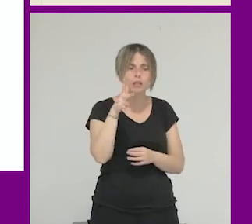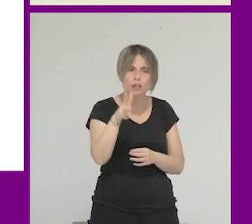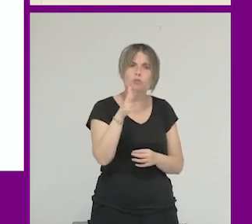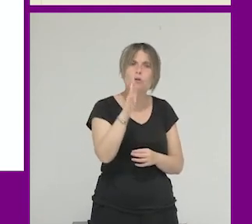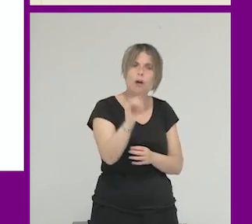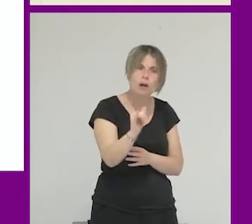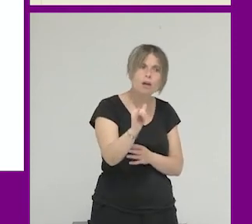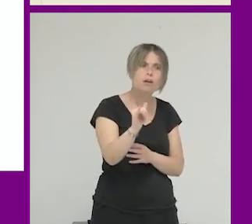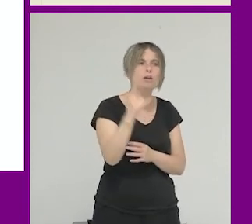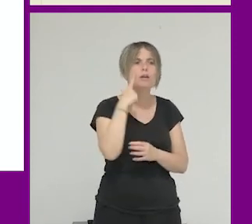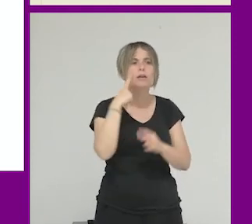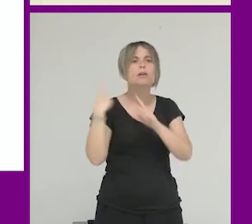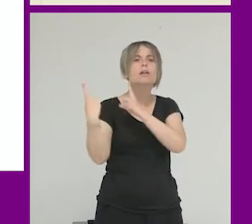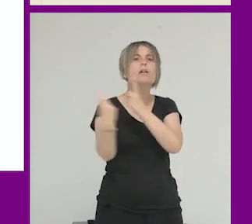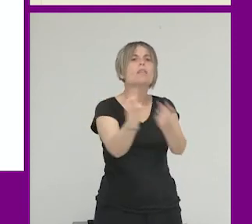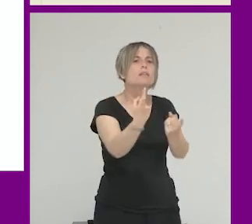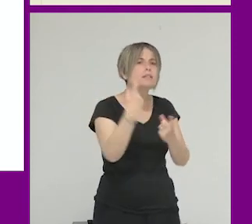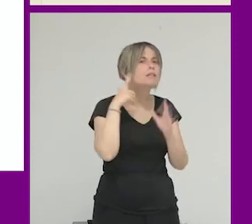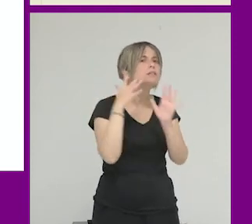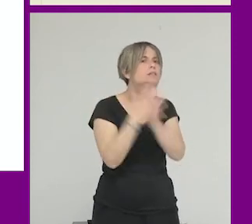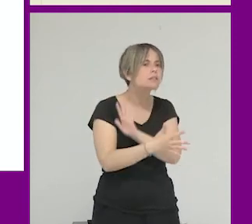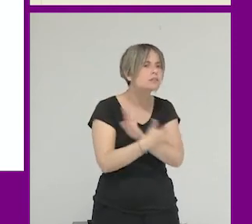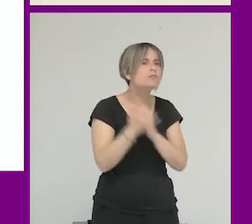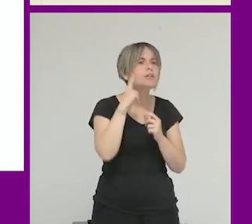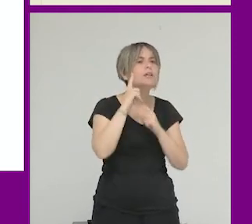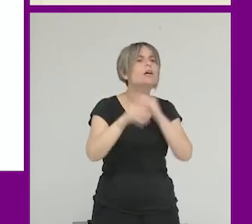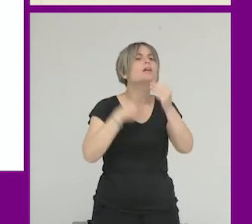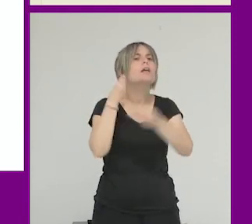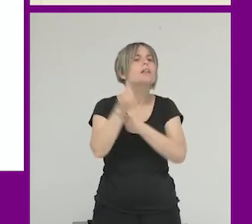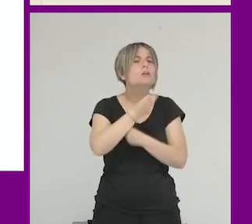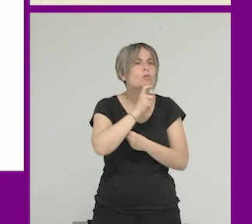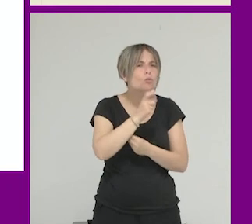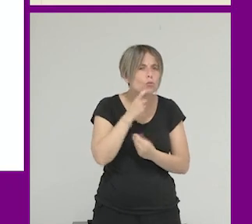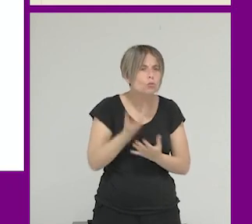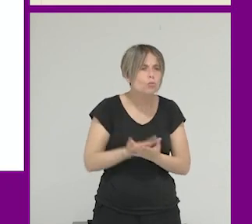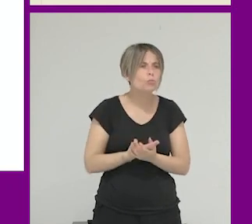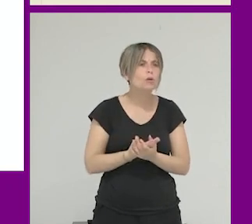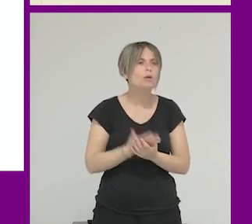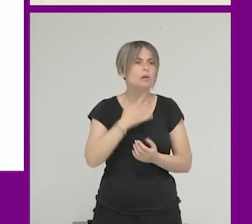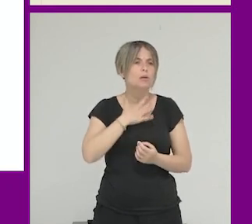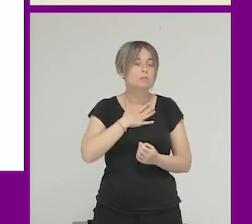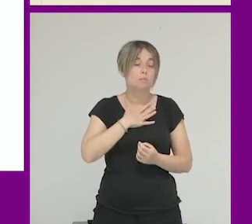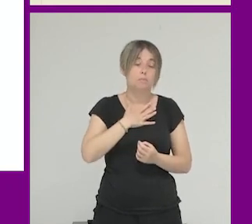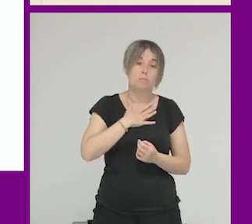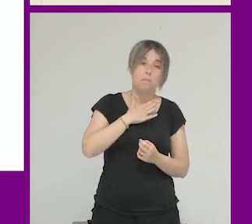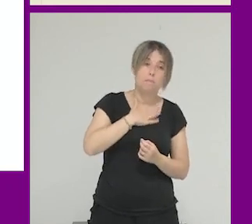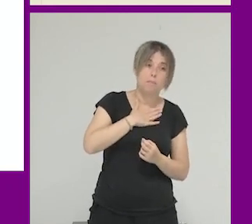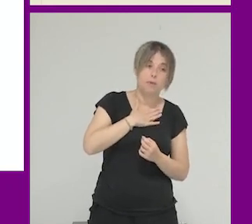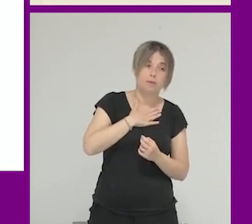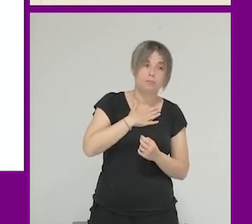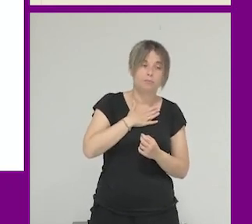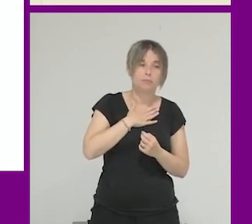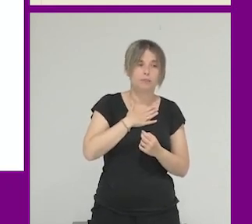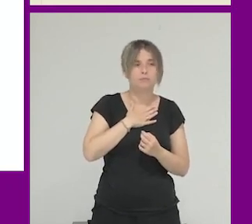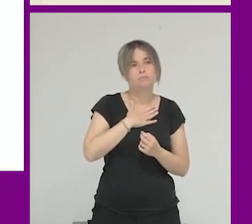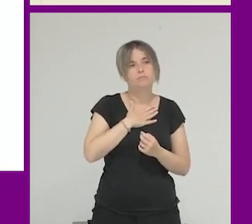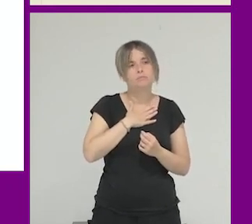bat baldin bada, edo ordan zer egin behar da horretan, eta hau niretzako honen